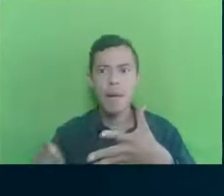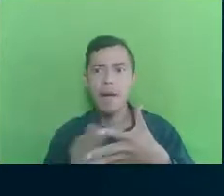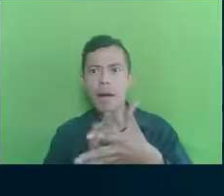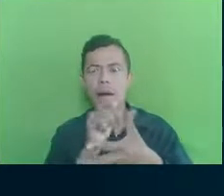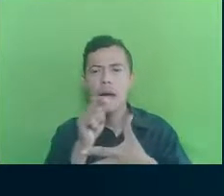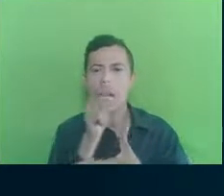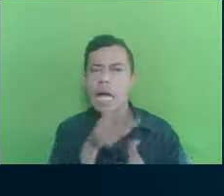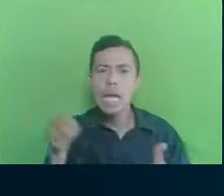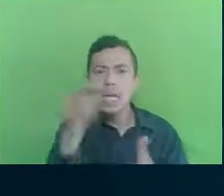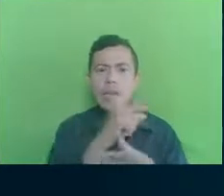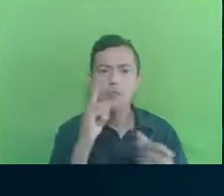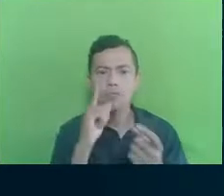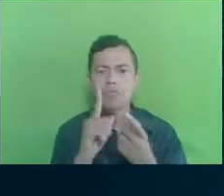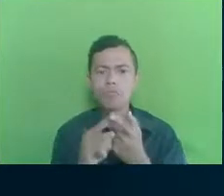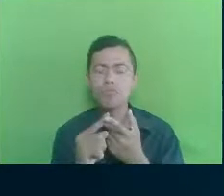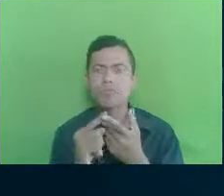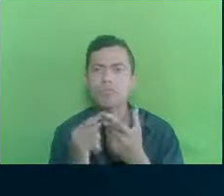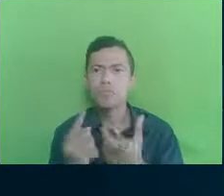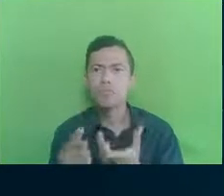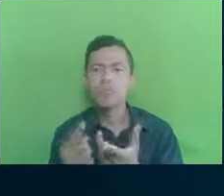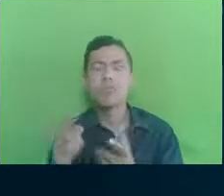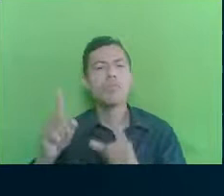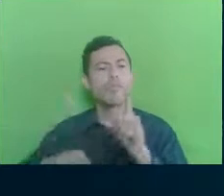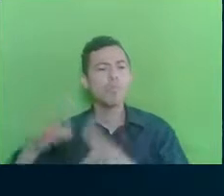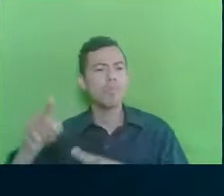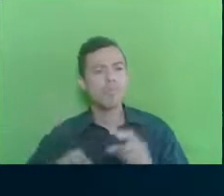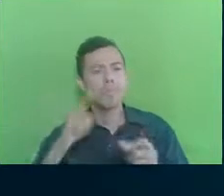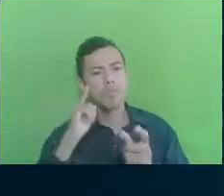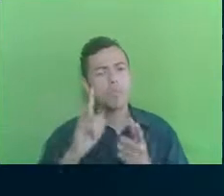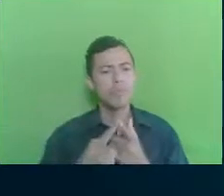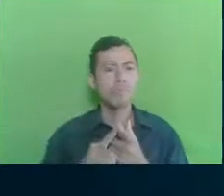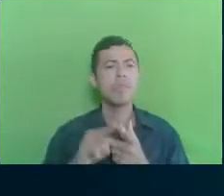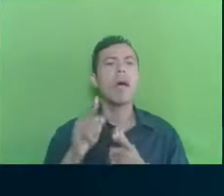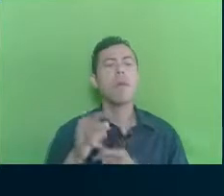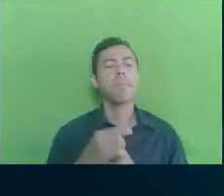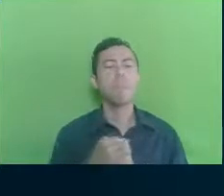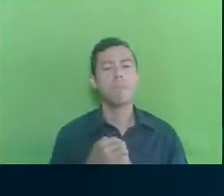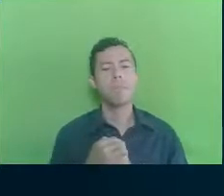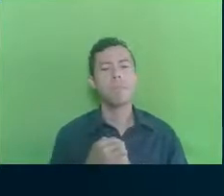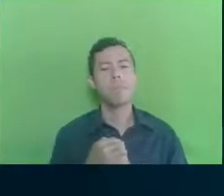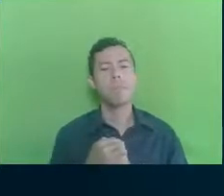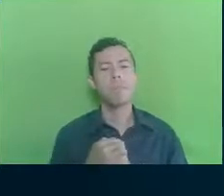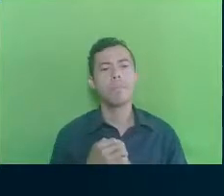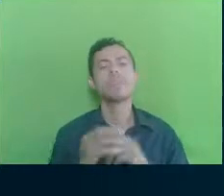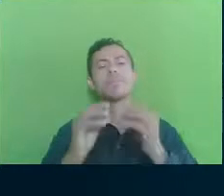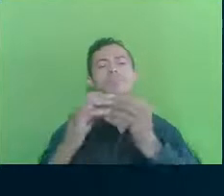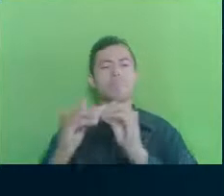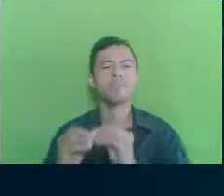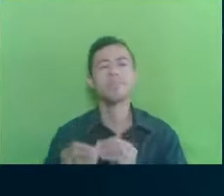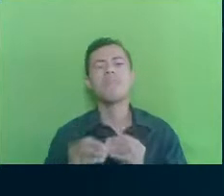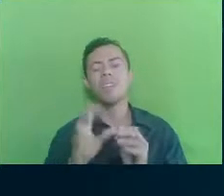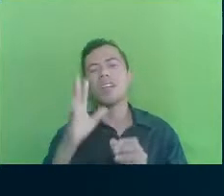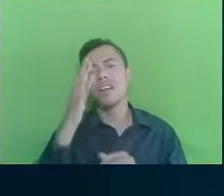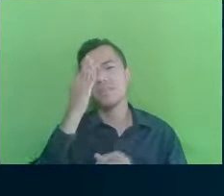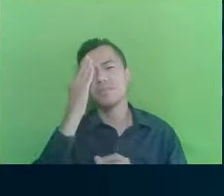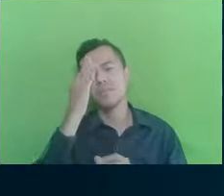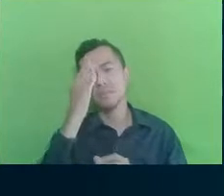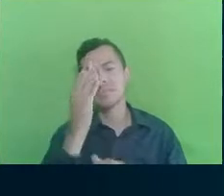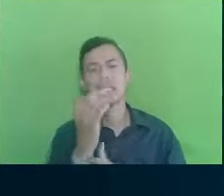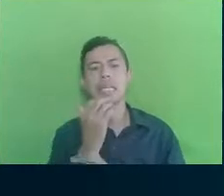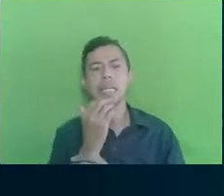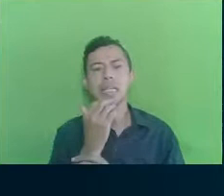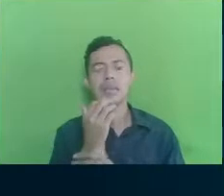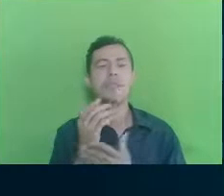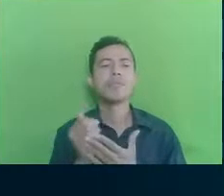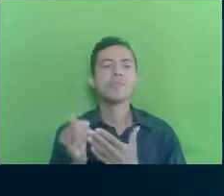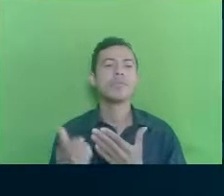los clientes tienen una perspectiva de que crear el algoritmo va a